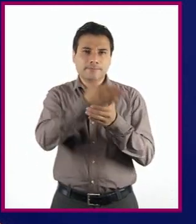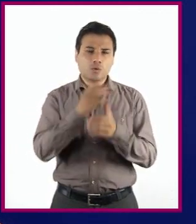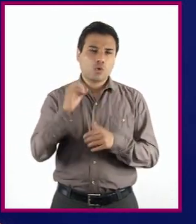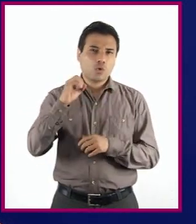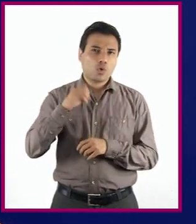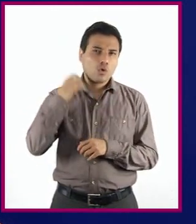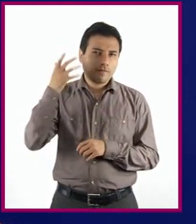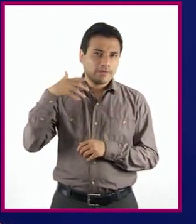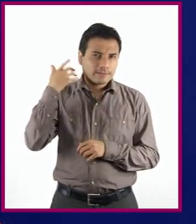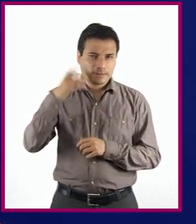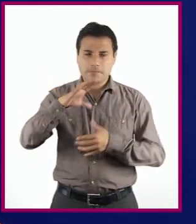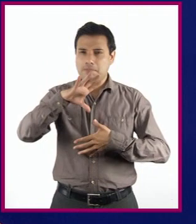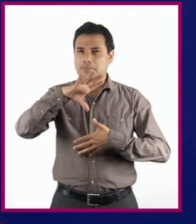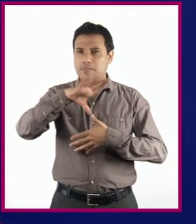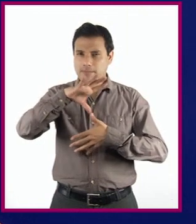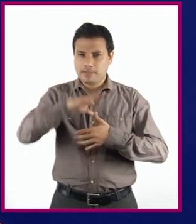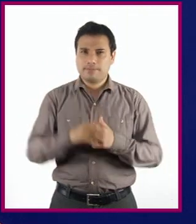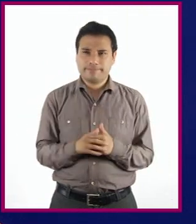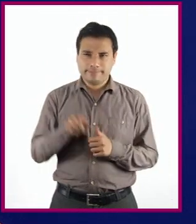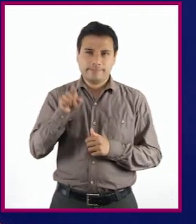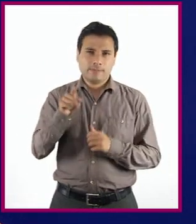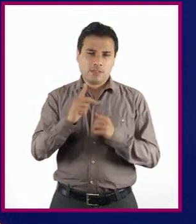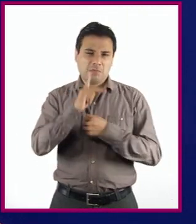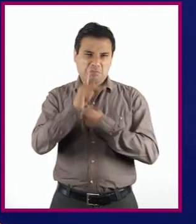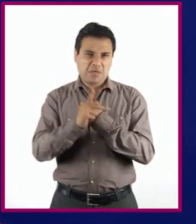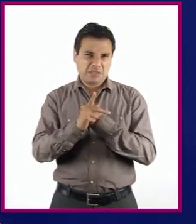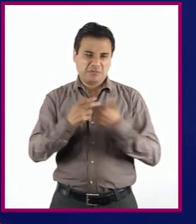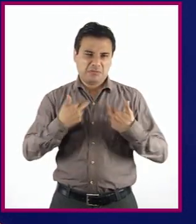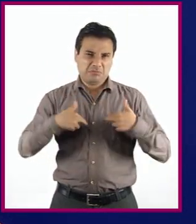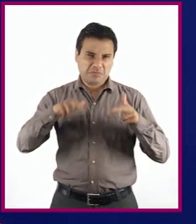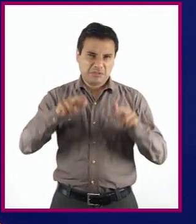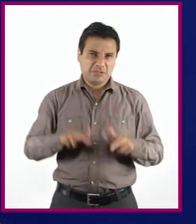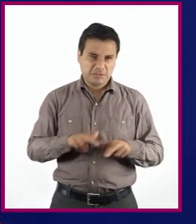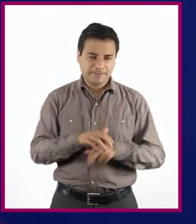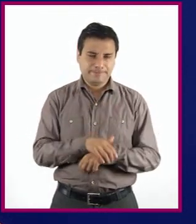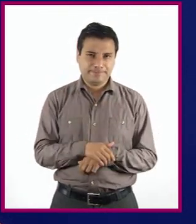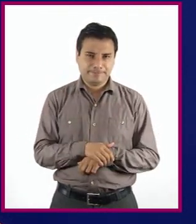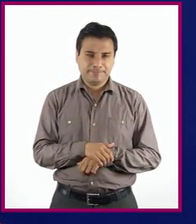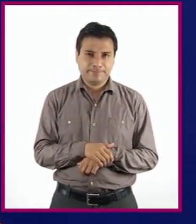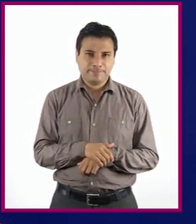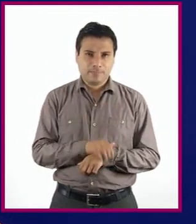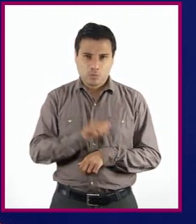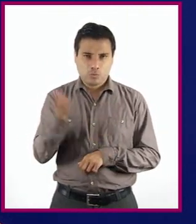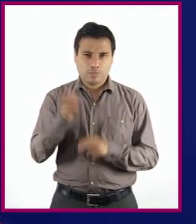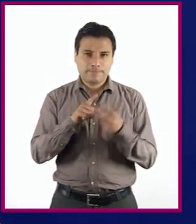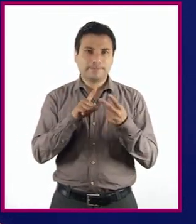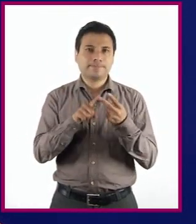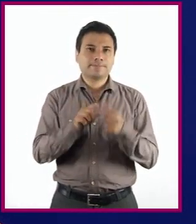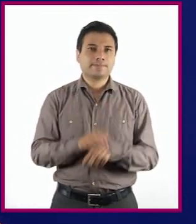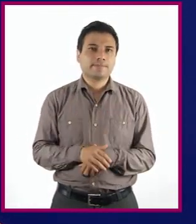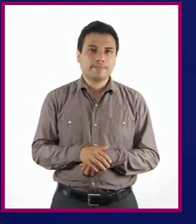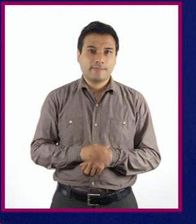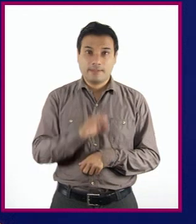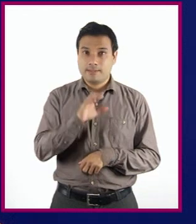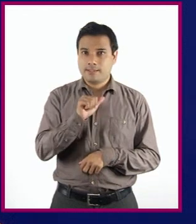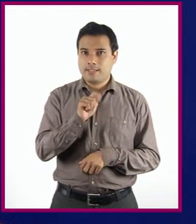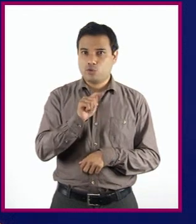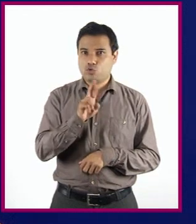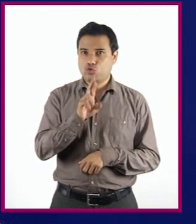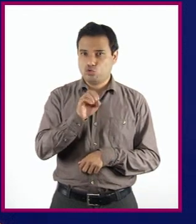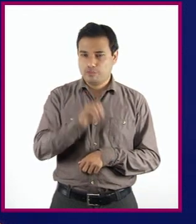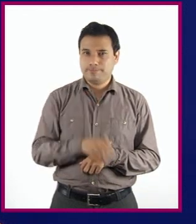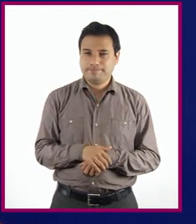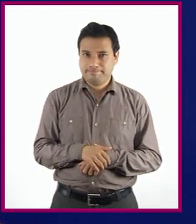Conferencia Panamericana como canciller de su país y jefe de su delegación. El otro era Fidel Castro.